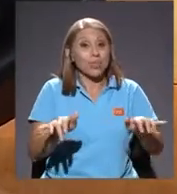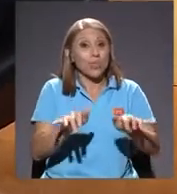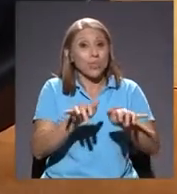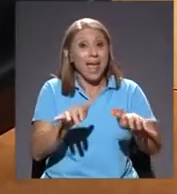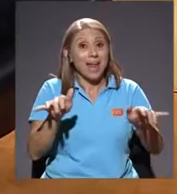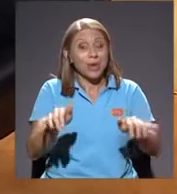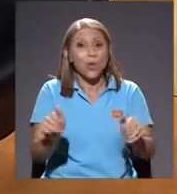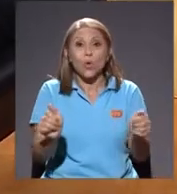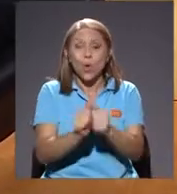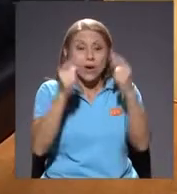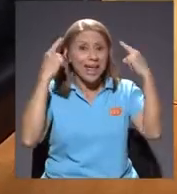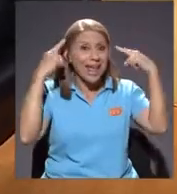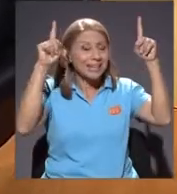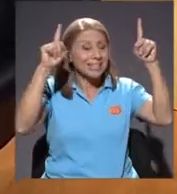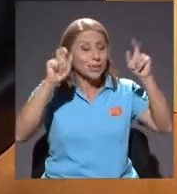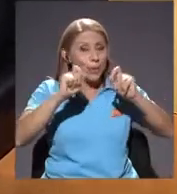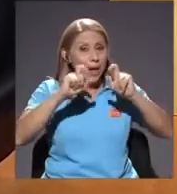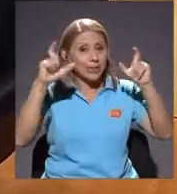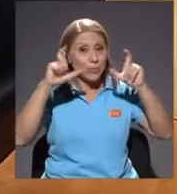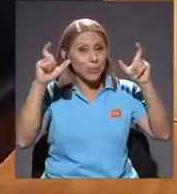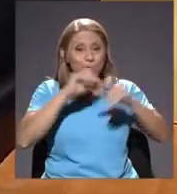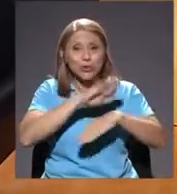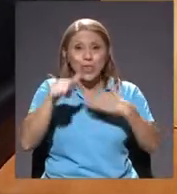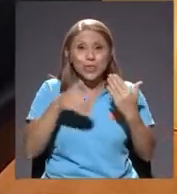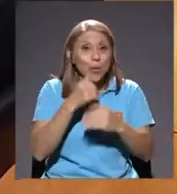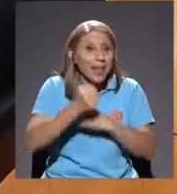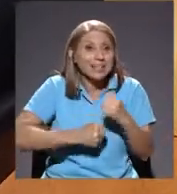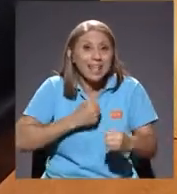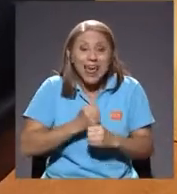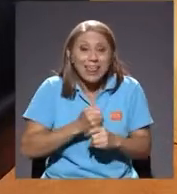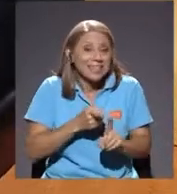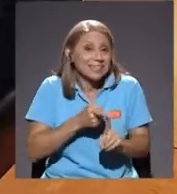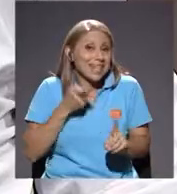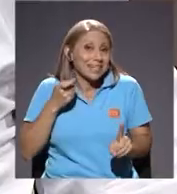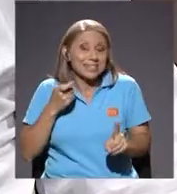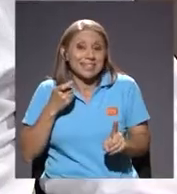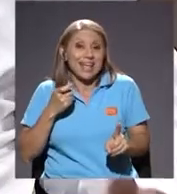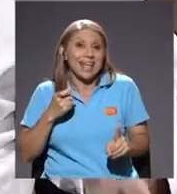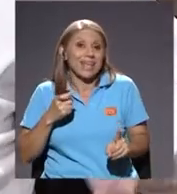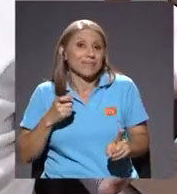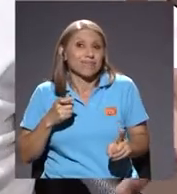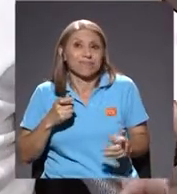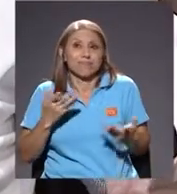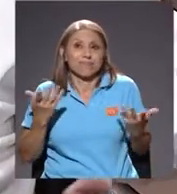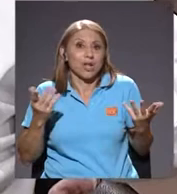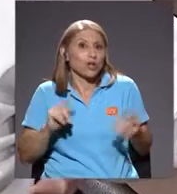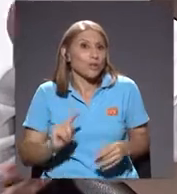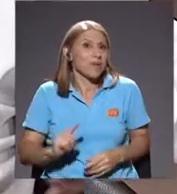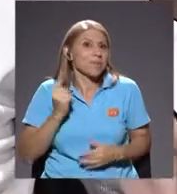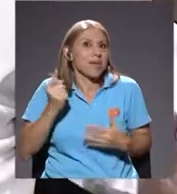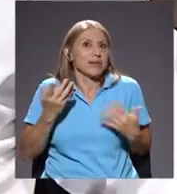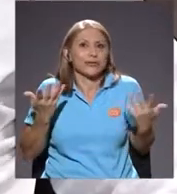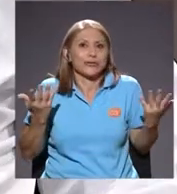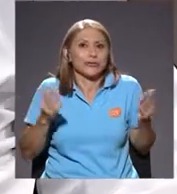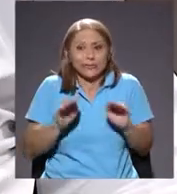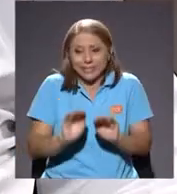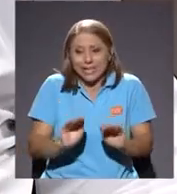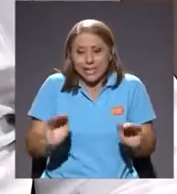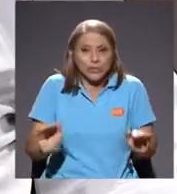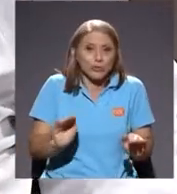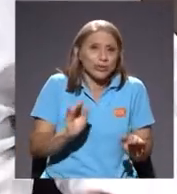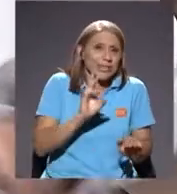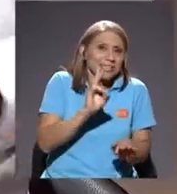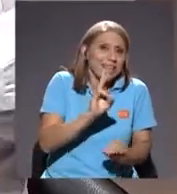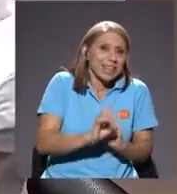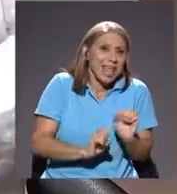de todas las edades verdad resulta desde los primeros que son niños verdadero 87 10 años